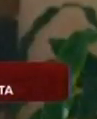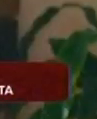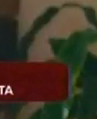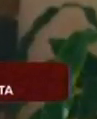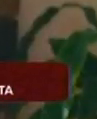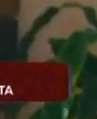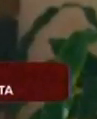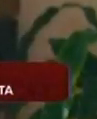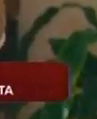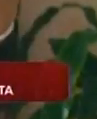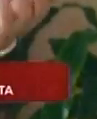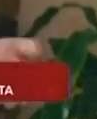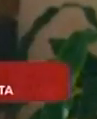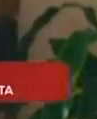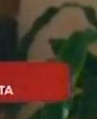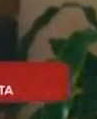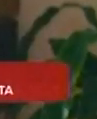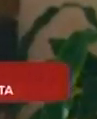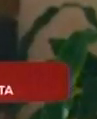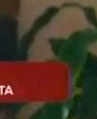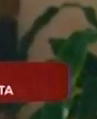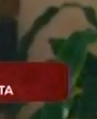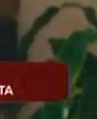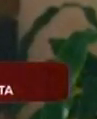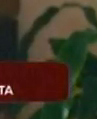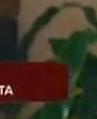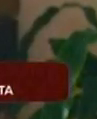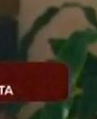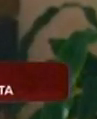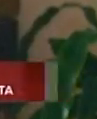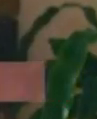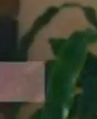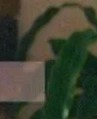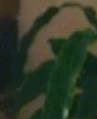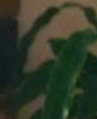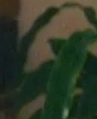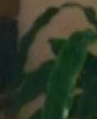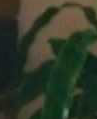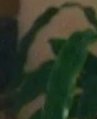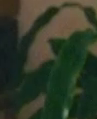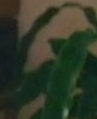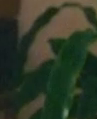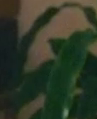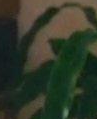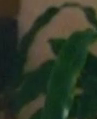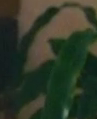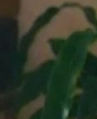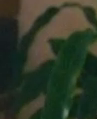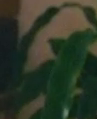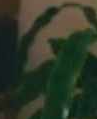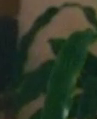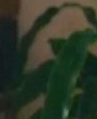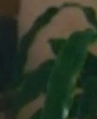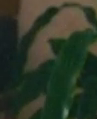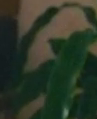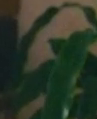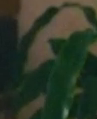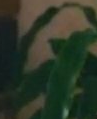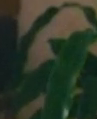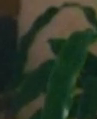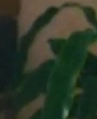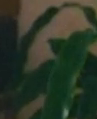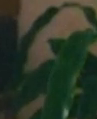el futuro de Cuba tiene que ser un futuro de hombres de ciencia y de pensamiento. Las personas conocen mucho esa